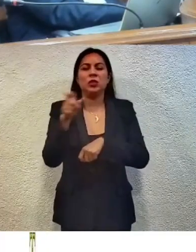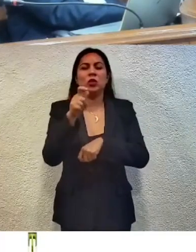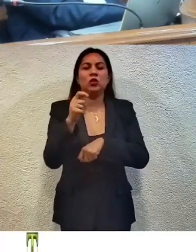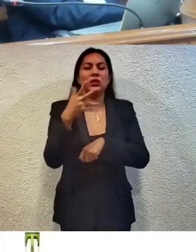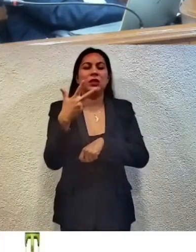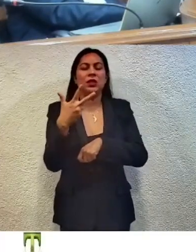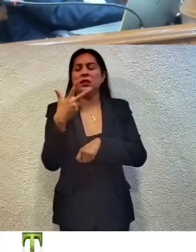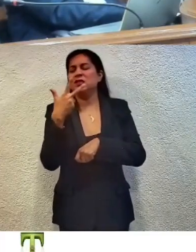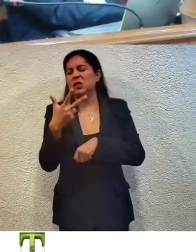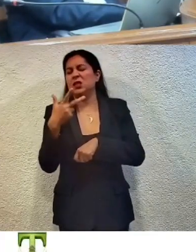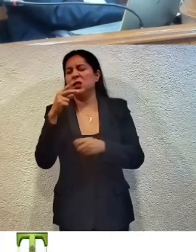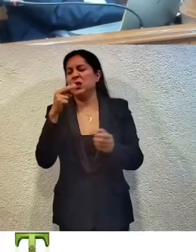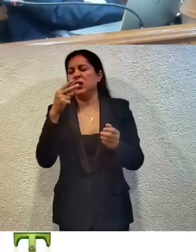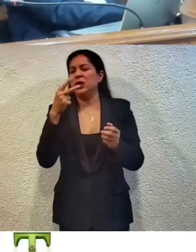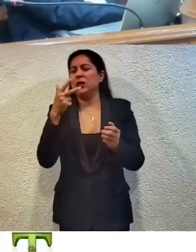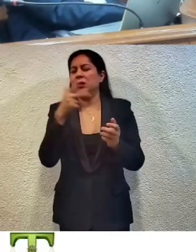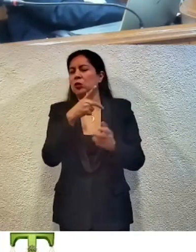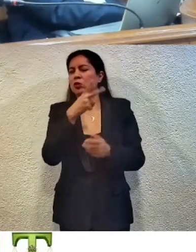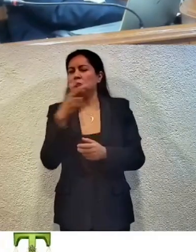187-2024,